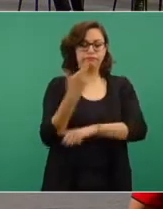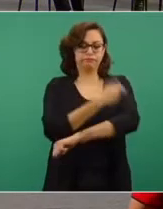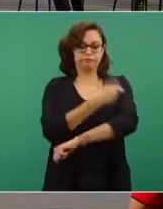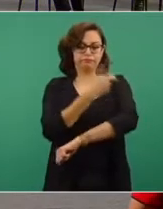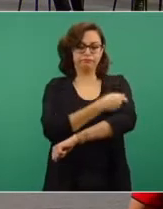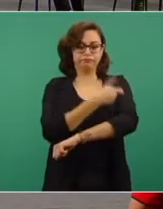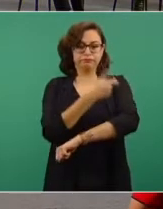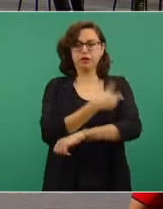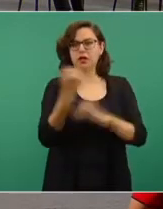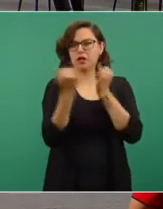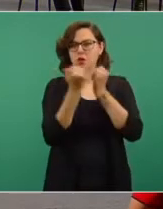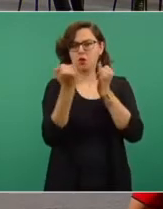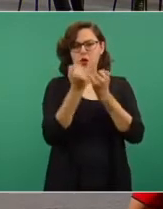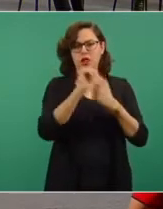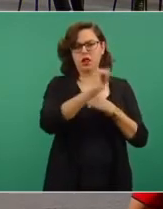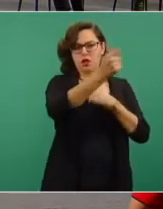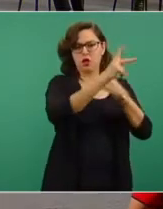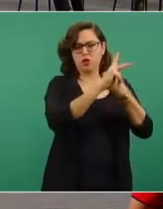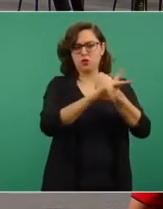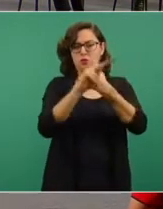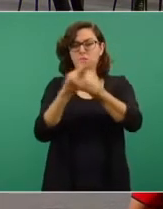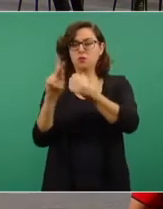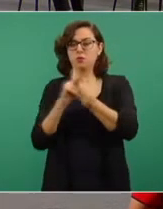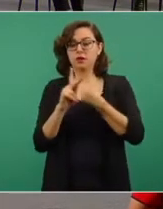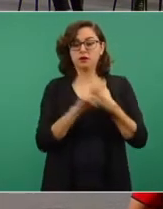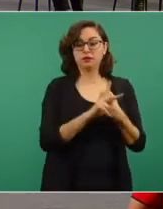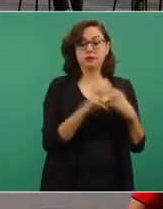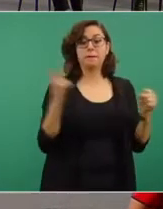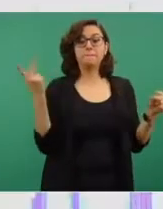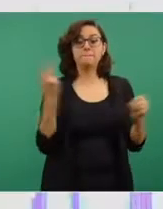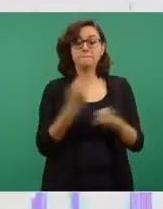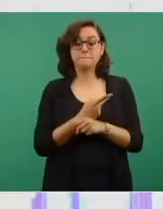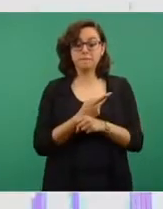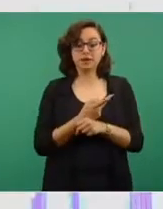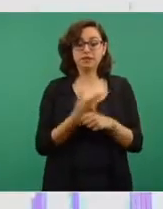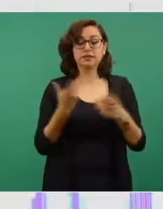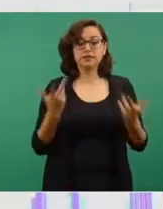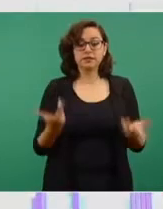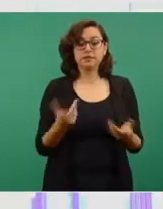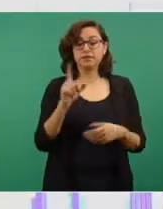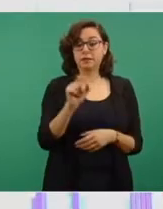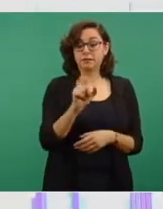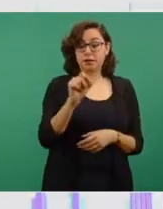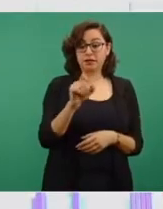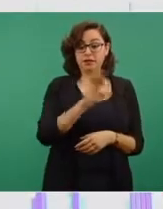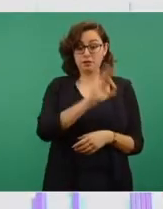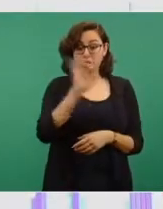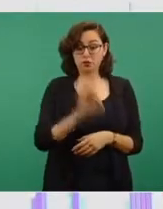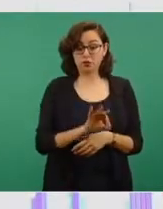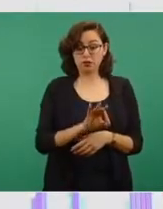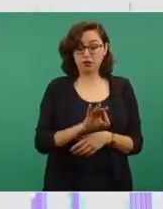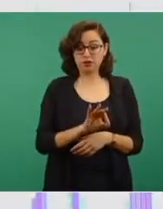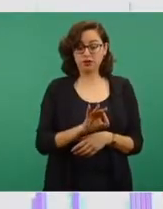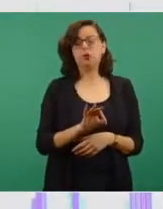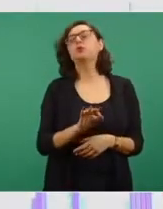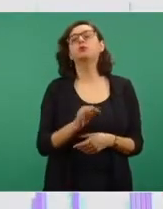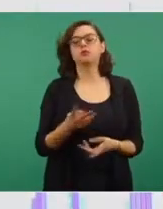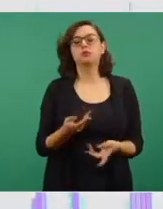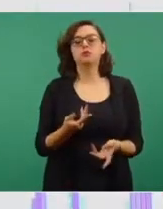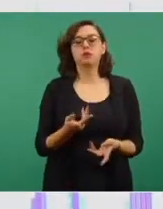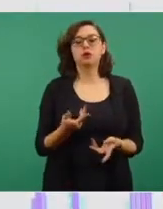ocurrido también en otros países, cuando lleguemos a vacunar al 20% de la población, vamos a